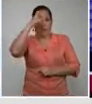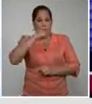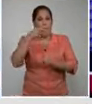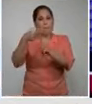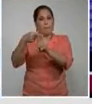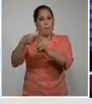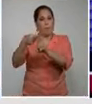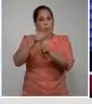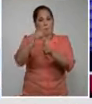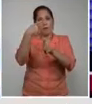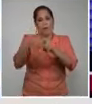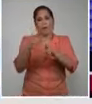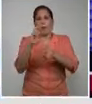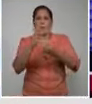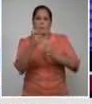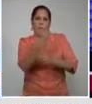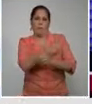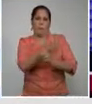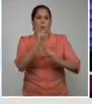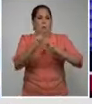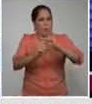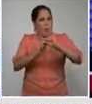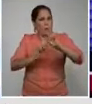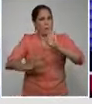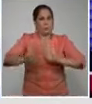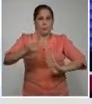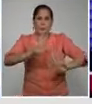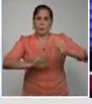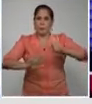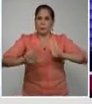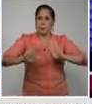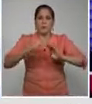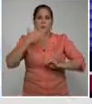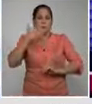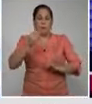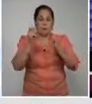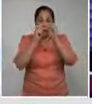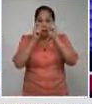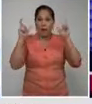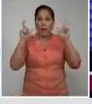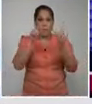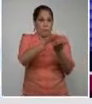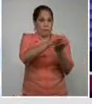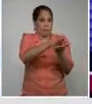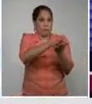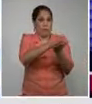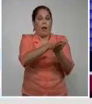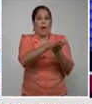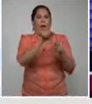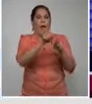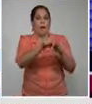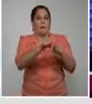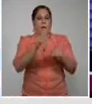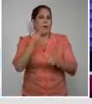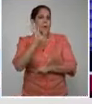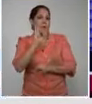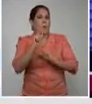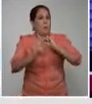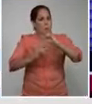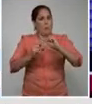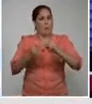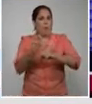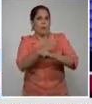incrementar significativamente sus títulos de anticuerpos, que ya se despertaron, digamos, por el efecto de la infección, e incrementarlos y hacer